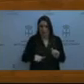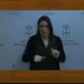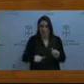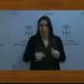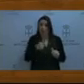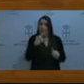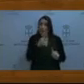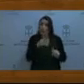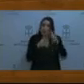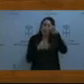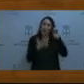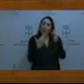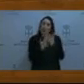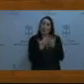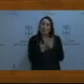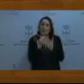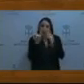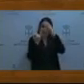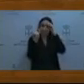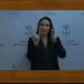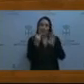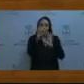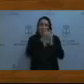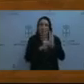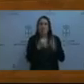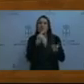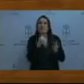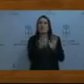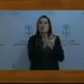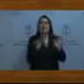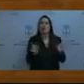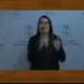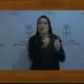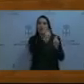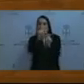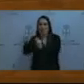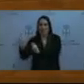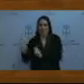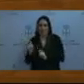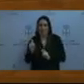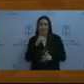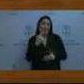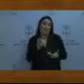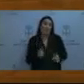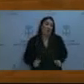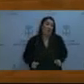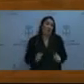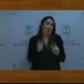contienen la iniciativa. Miren, ustedes desean dotar de software libre a los grupos, amparándose en un ahorro de costes.